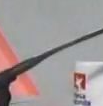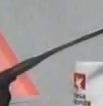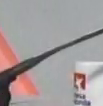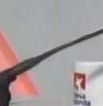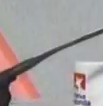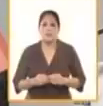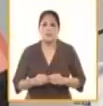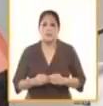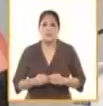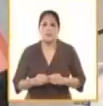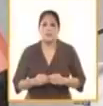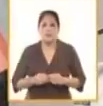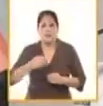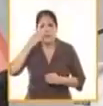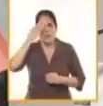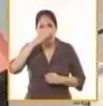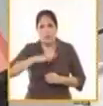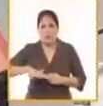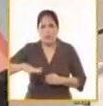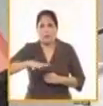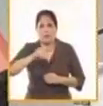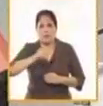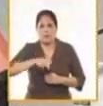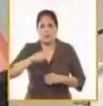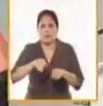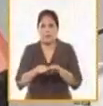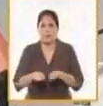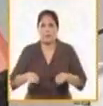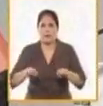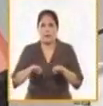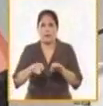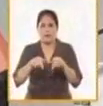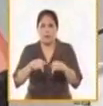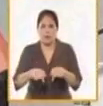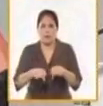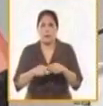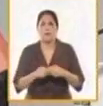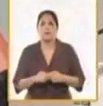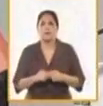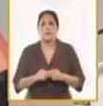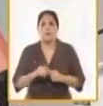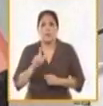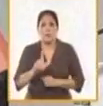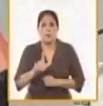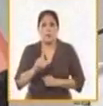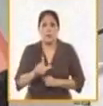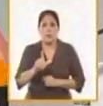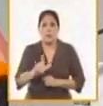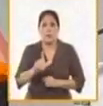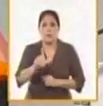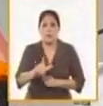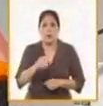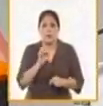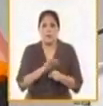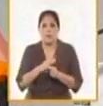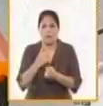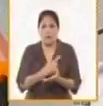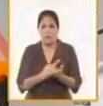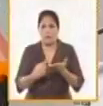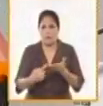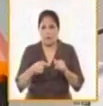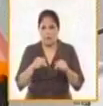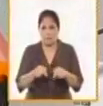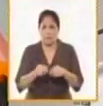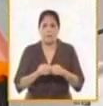Hola, un saludo a toda la teleaudiencia de la Mesa Redonda. Como casi todos los lunes estamos comenzando la semana